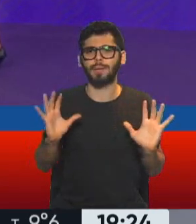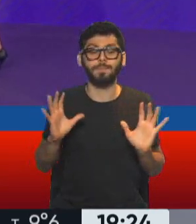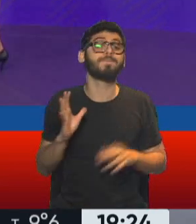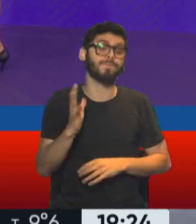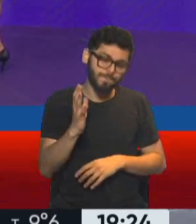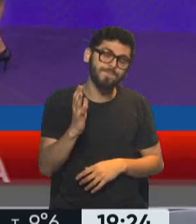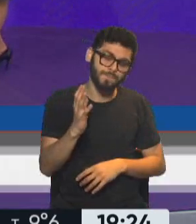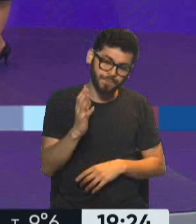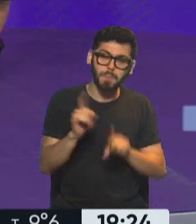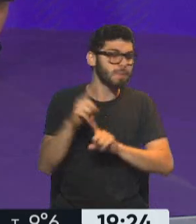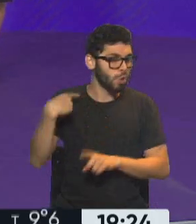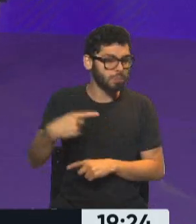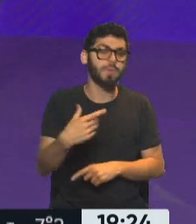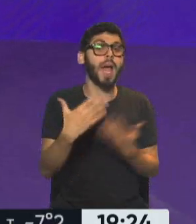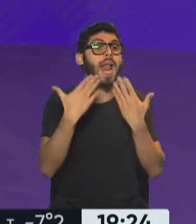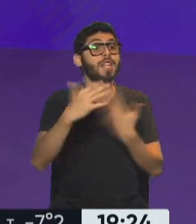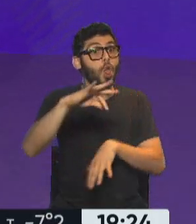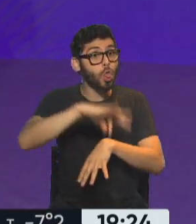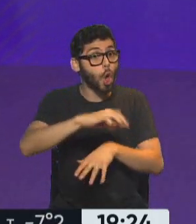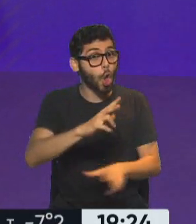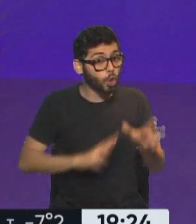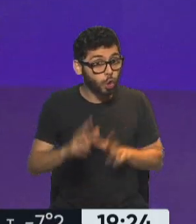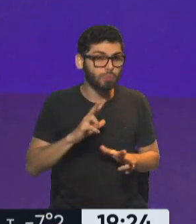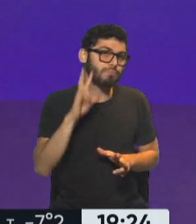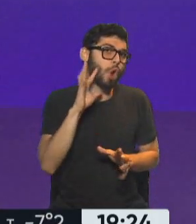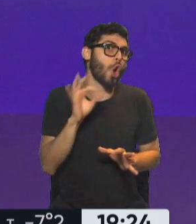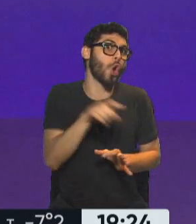como siempre. Gracias, doctor, como siempre, por darnos su mirada profesional.